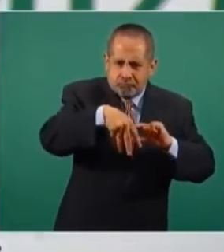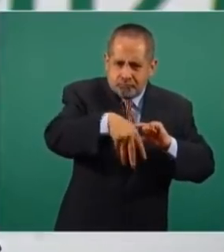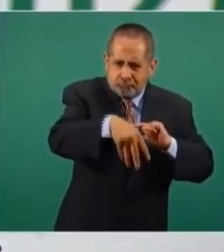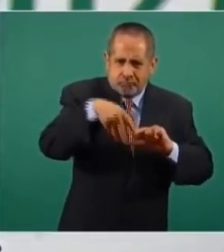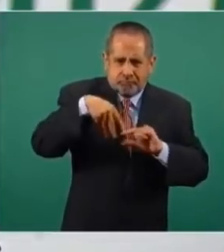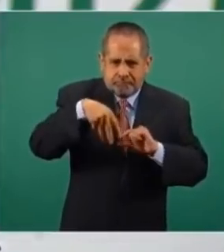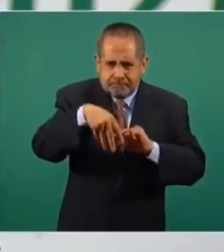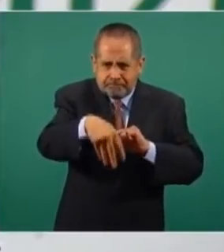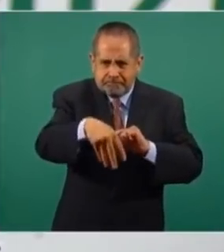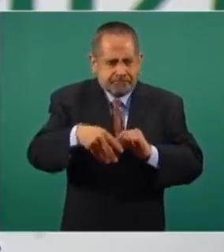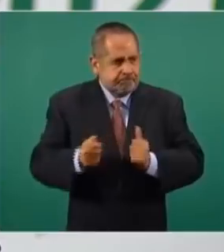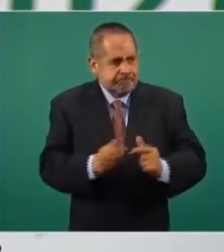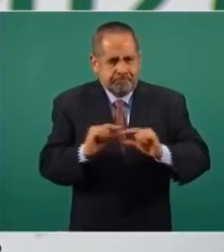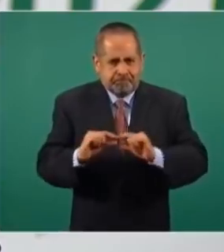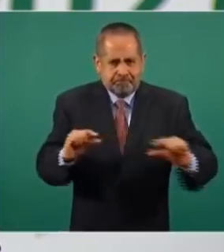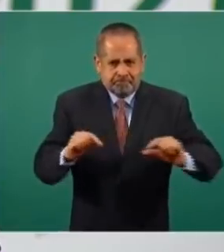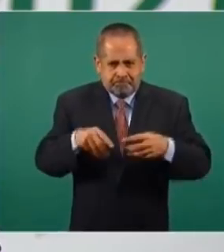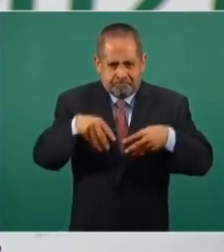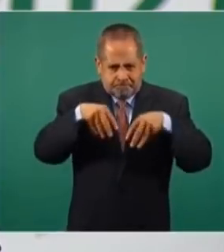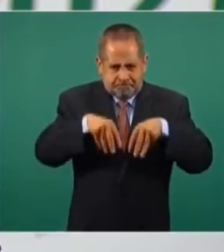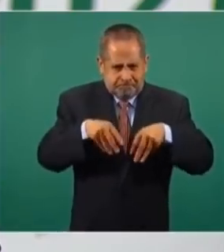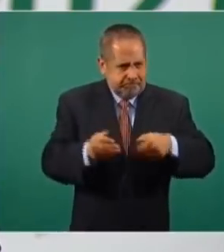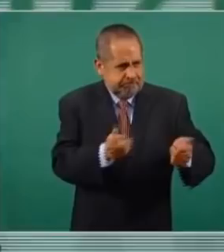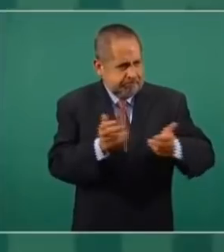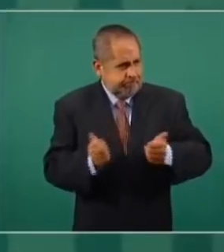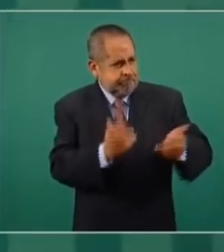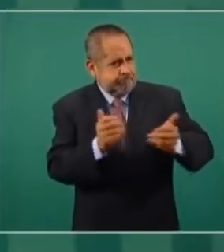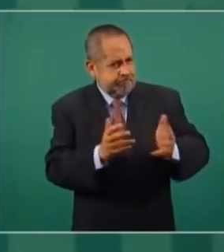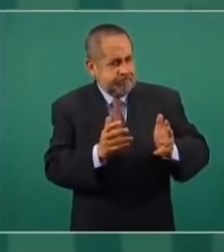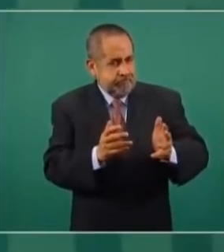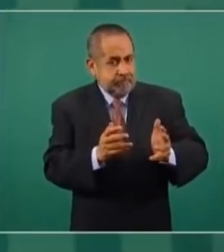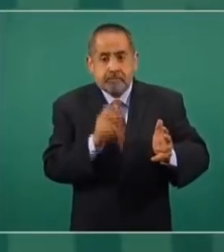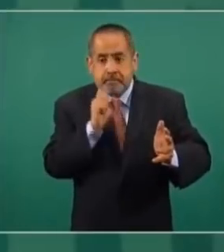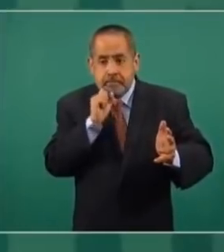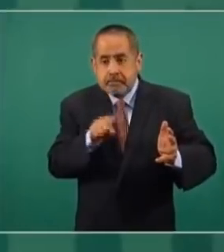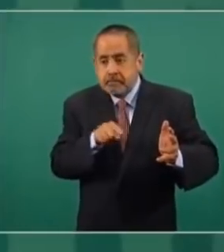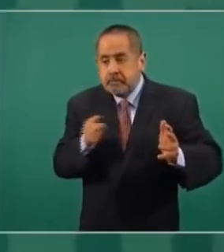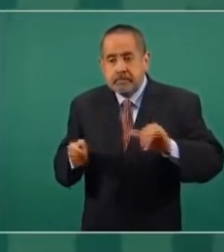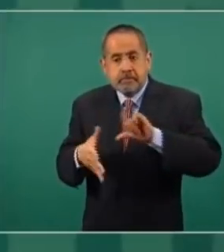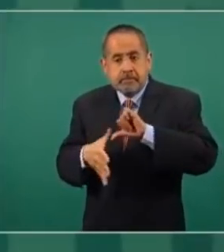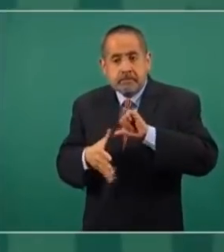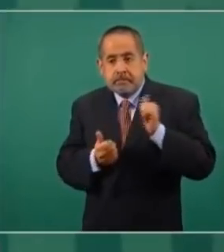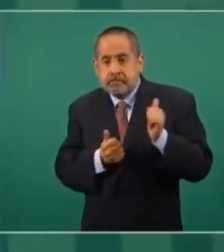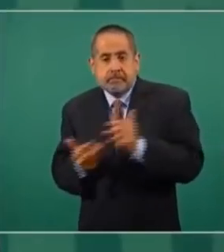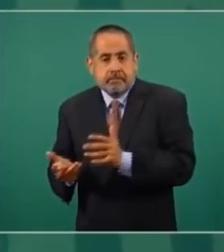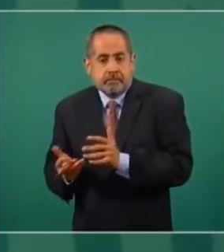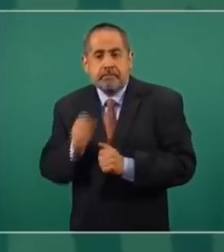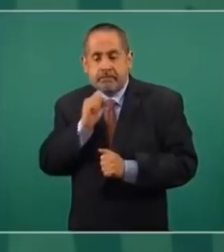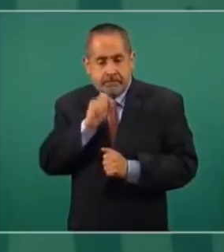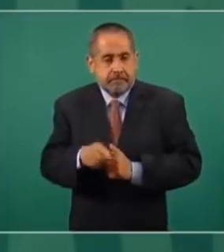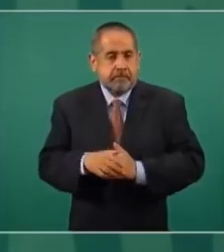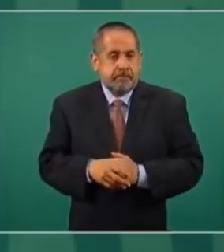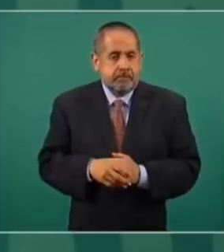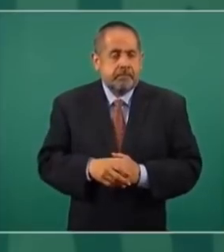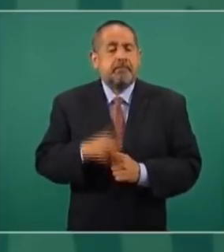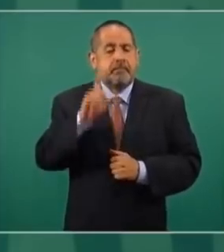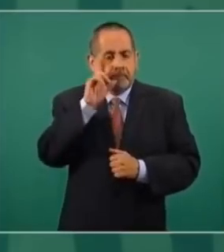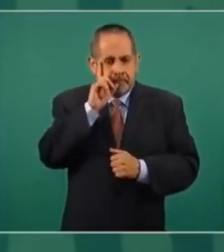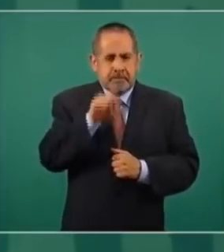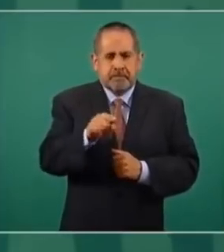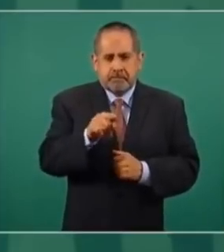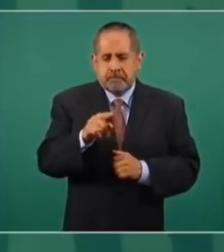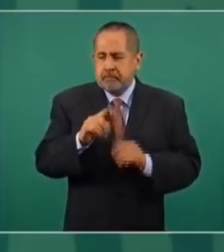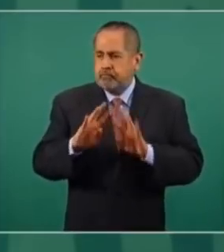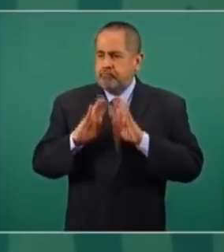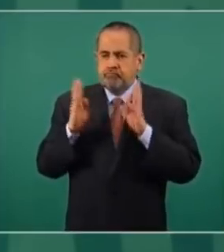su abastecimiento, pero también por los países de América Latina, porque si no estaríamos en una incongruencia. Mañana vamos a estar en el Consejo de Seguridad